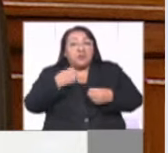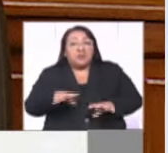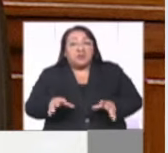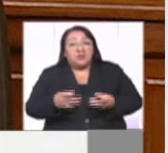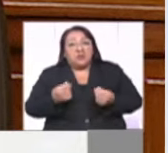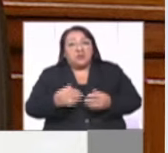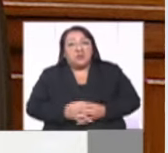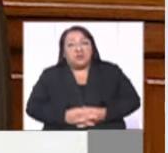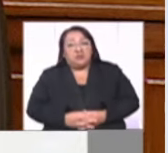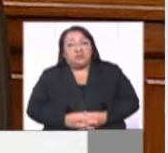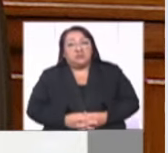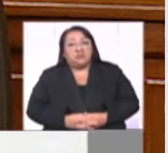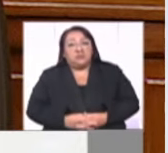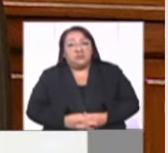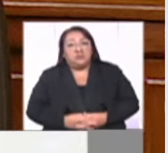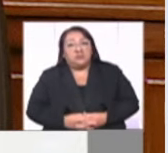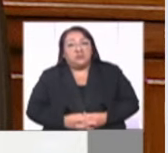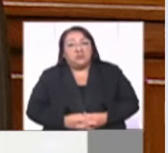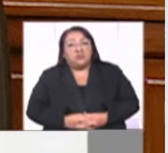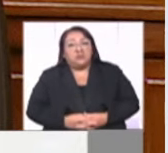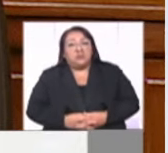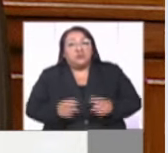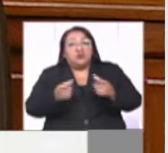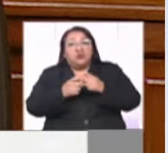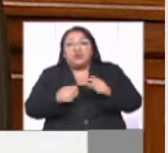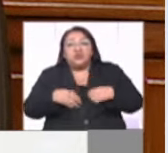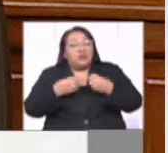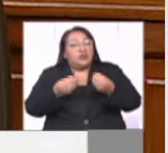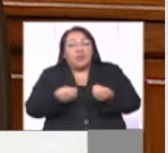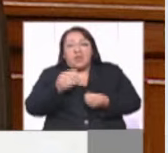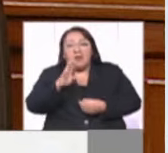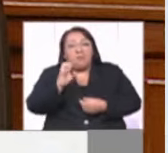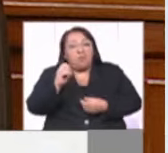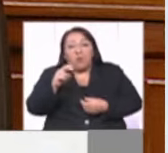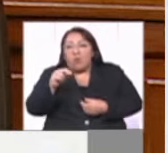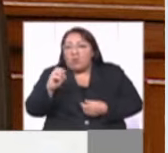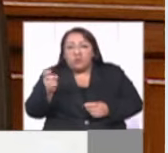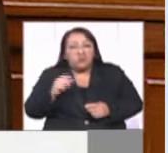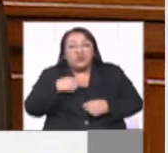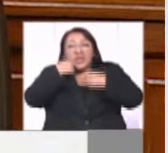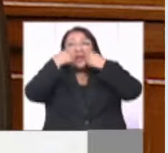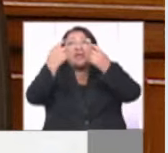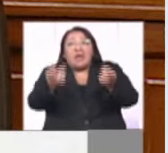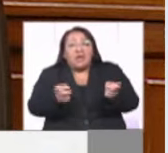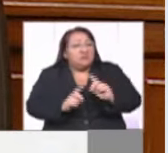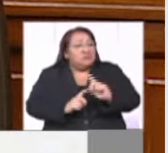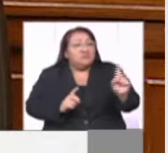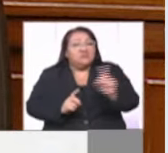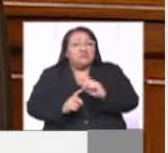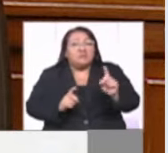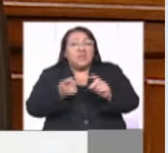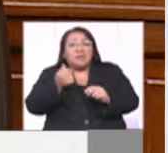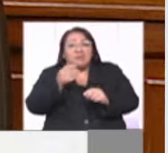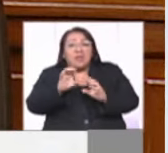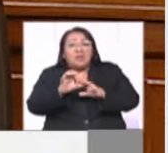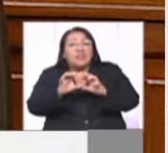el dinero día a día. Colegas, no estamos dando bonos, no estamos dando regalos o recursos,